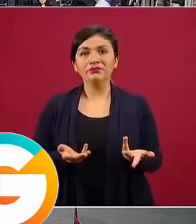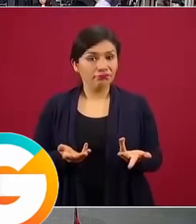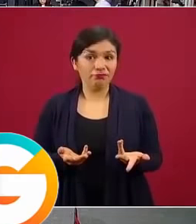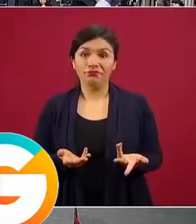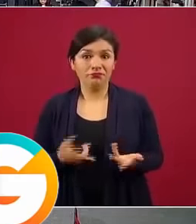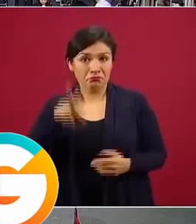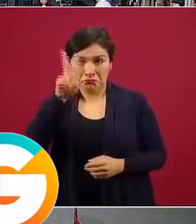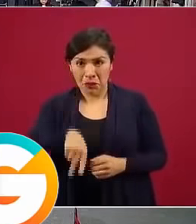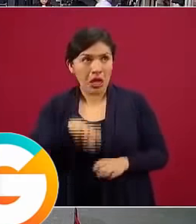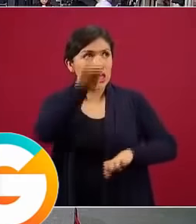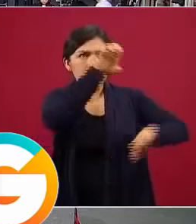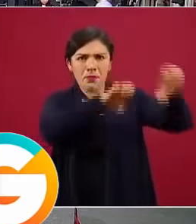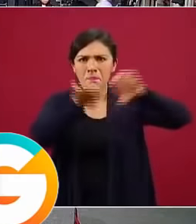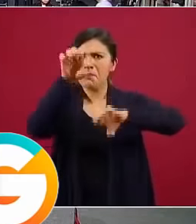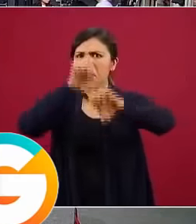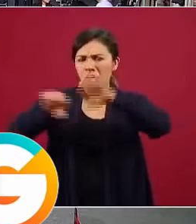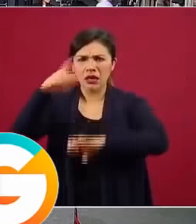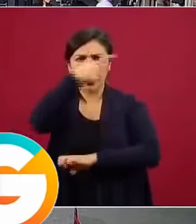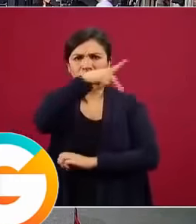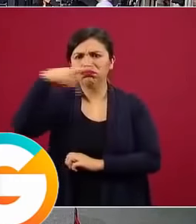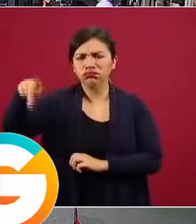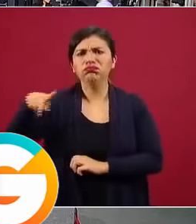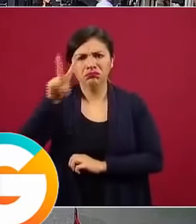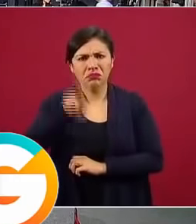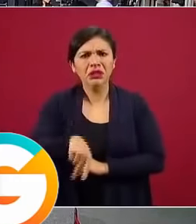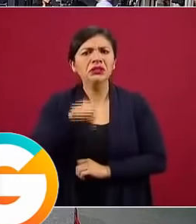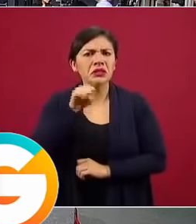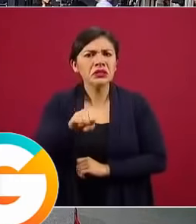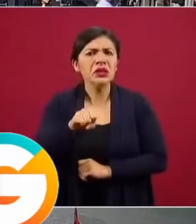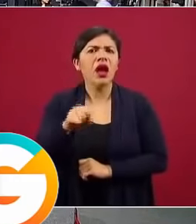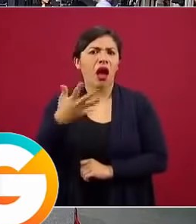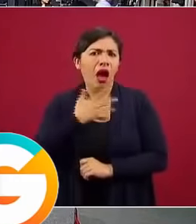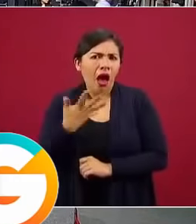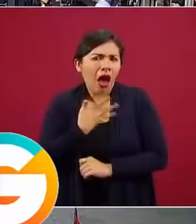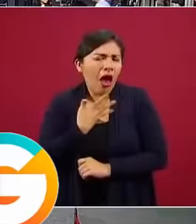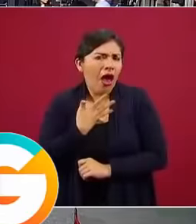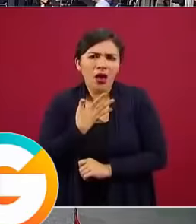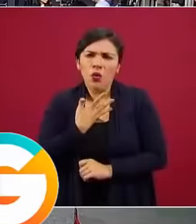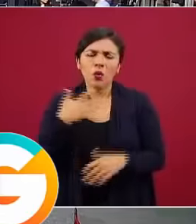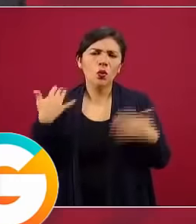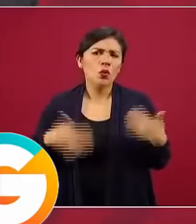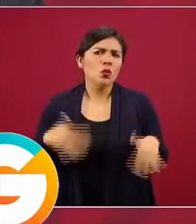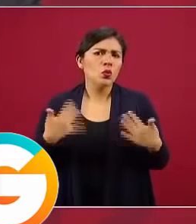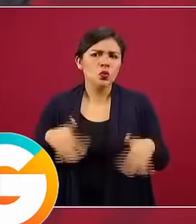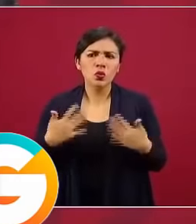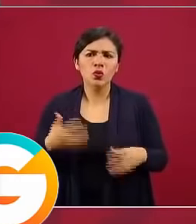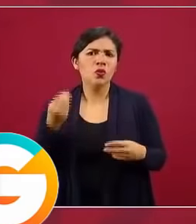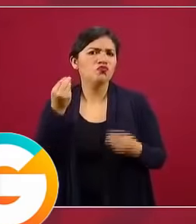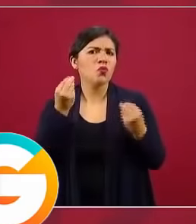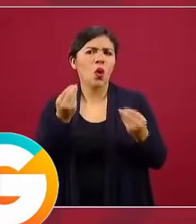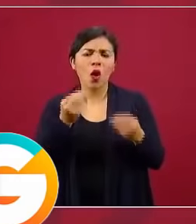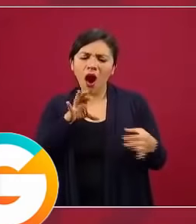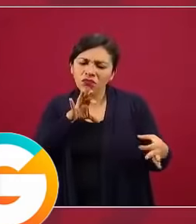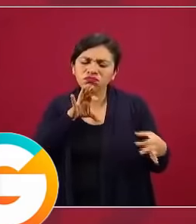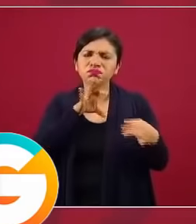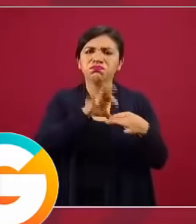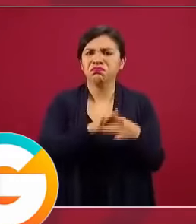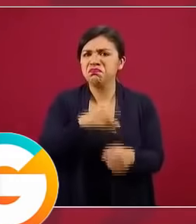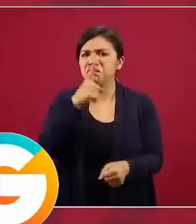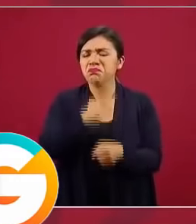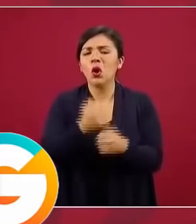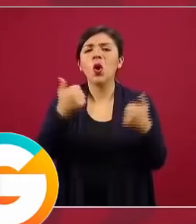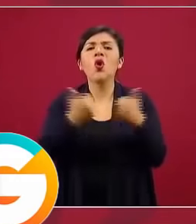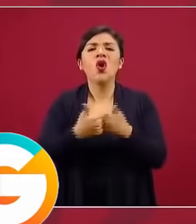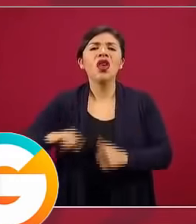Claro, son empresas que están muy vinculadas a